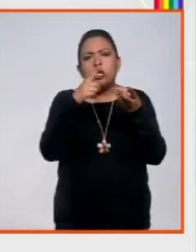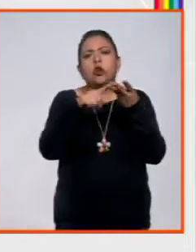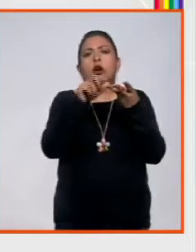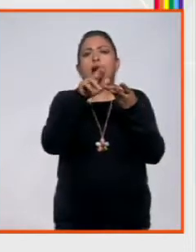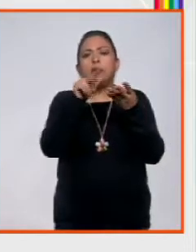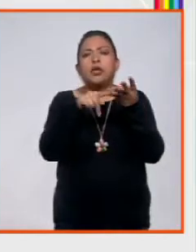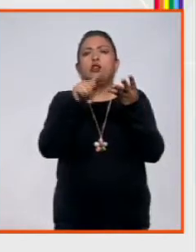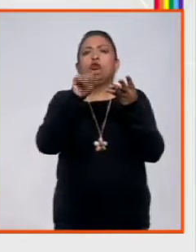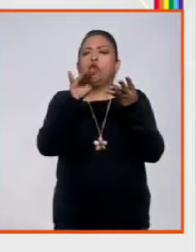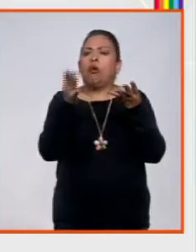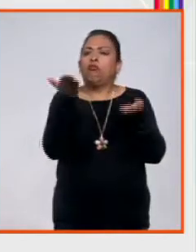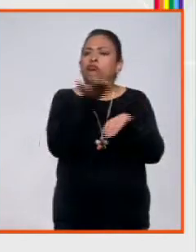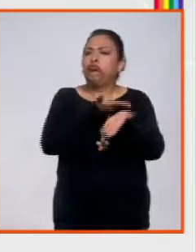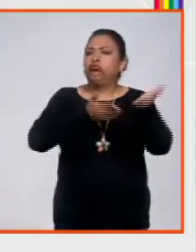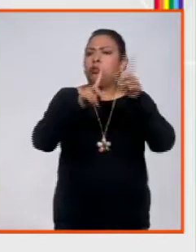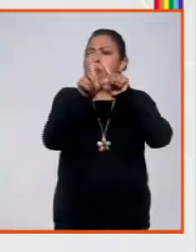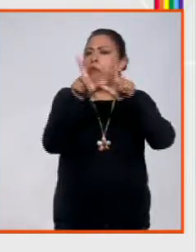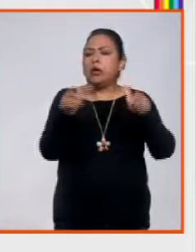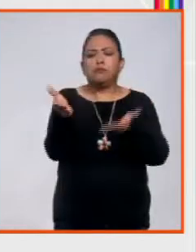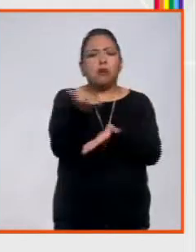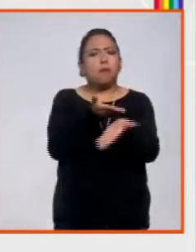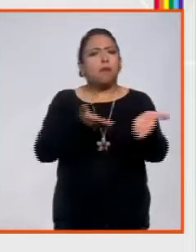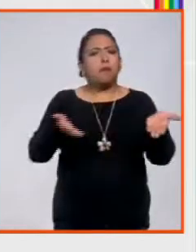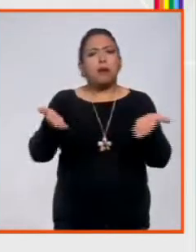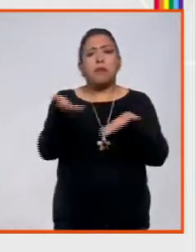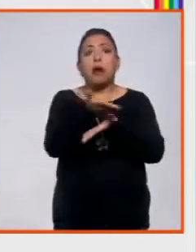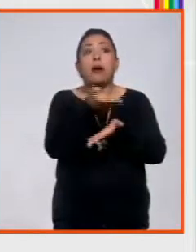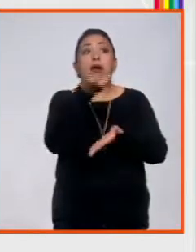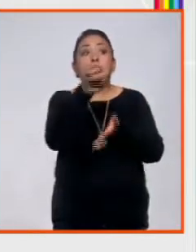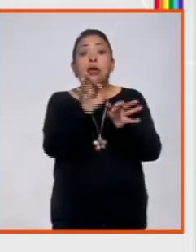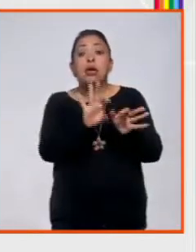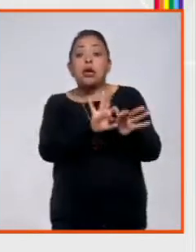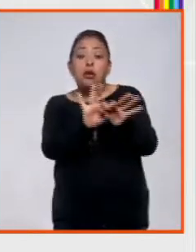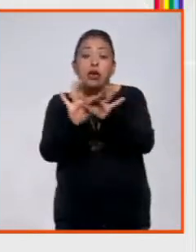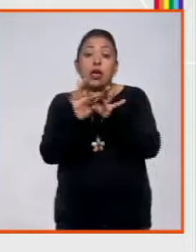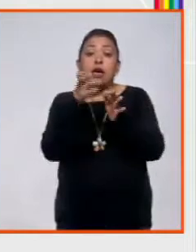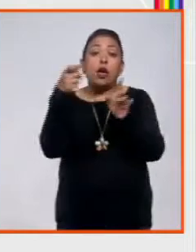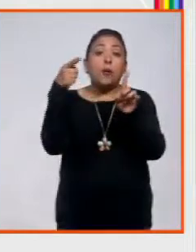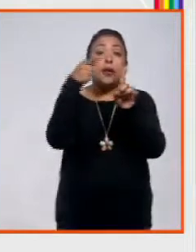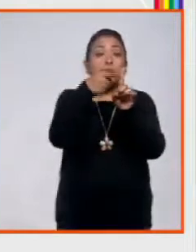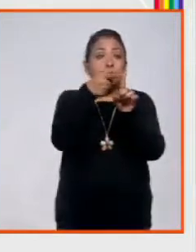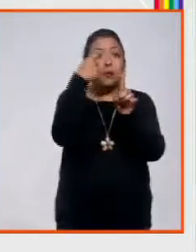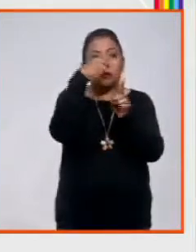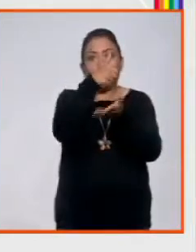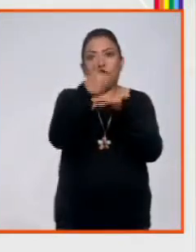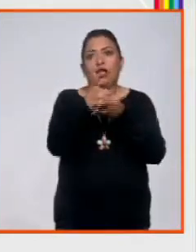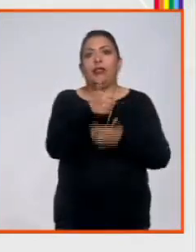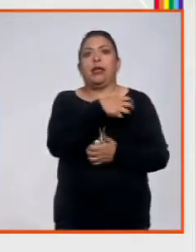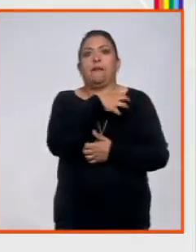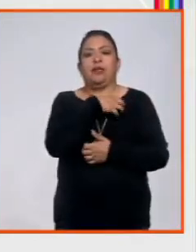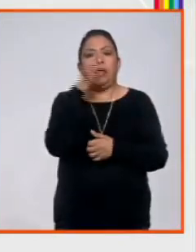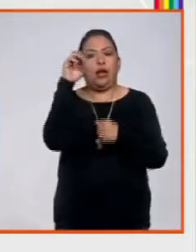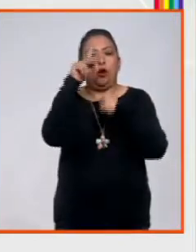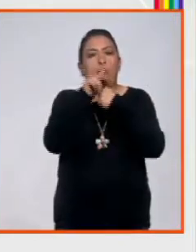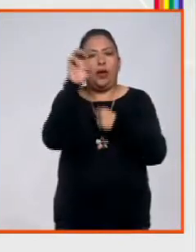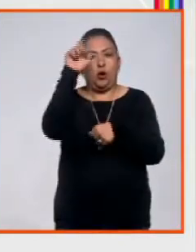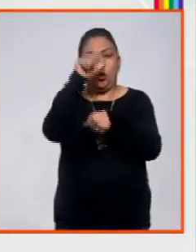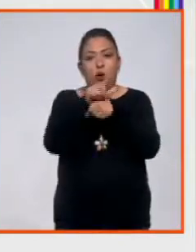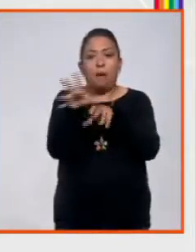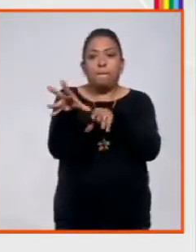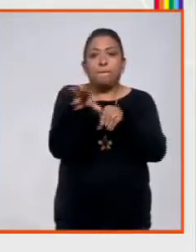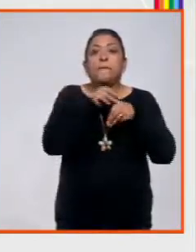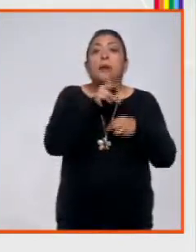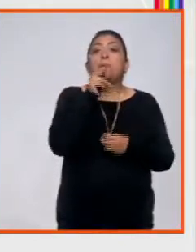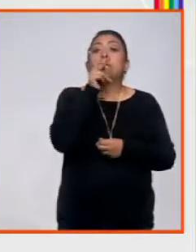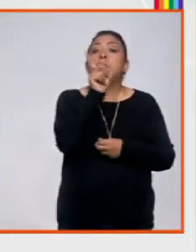convivieron aquí pacíficamente el fomento de esta unidad es el principal objetivo de la ciudad como capital europea de la cultura que adoptó